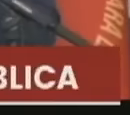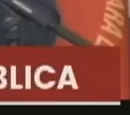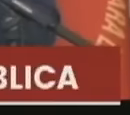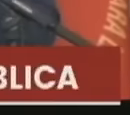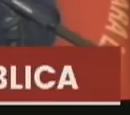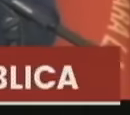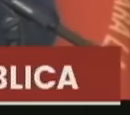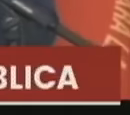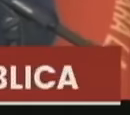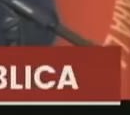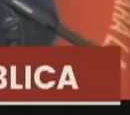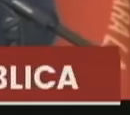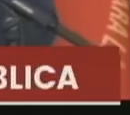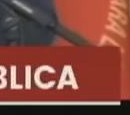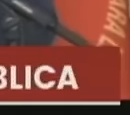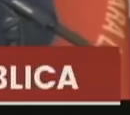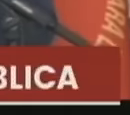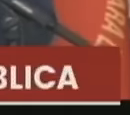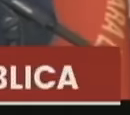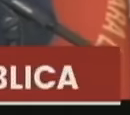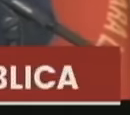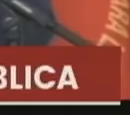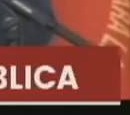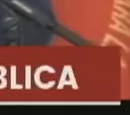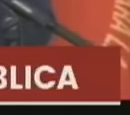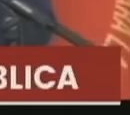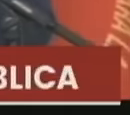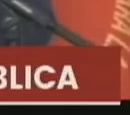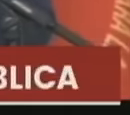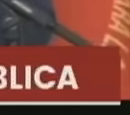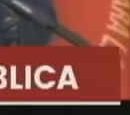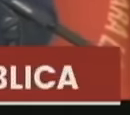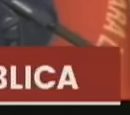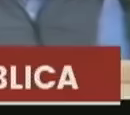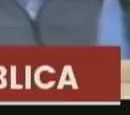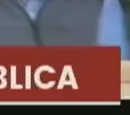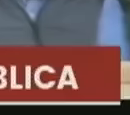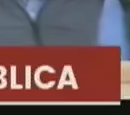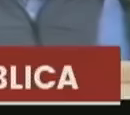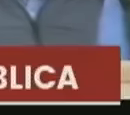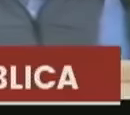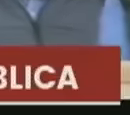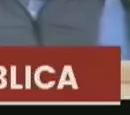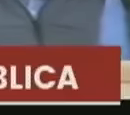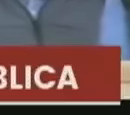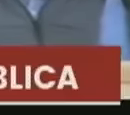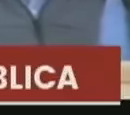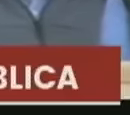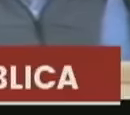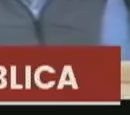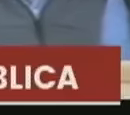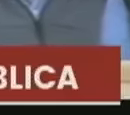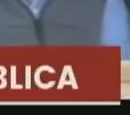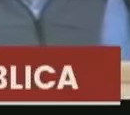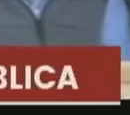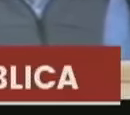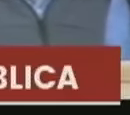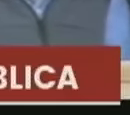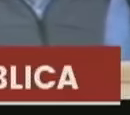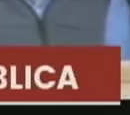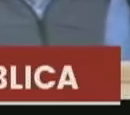mi persona en una sala situacional sede en Caracas, pero en cada una de las sedes del MP